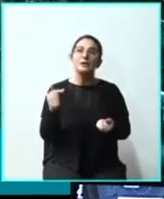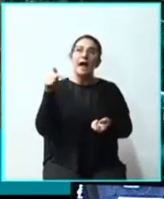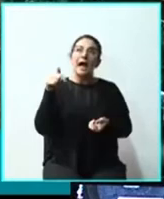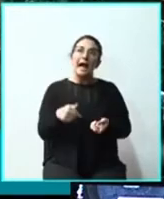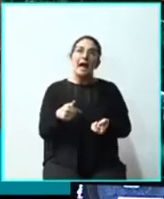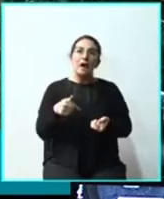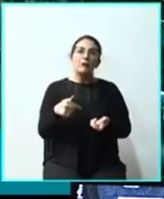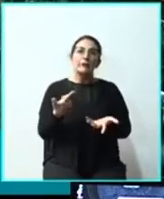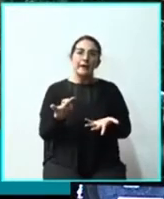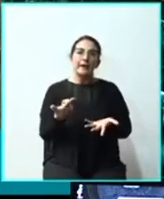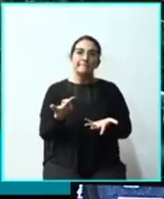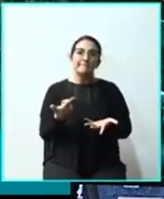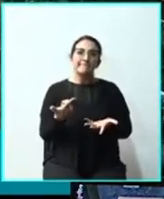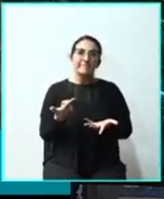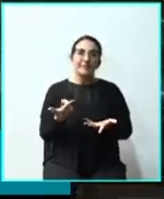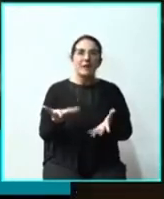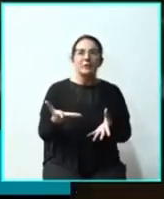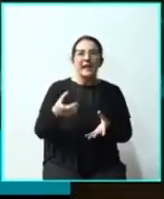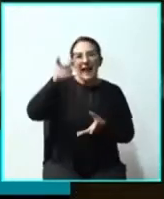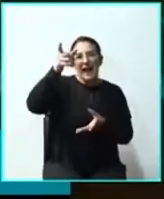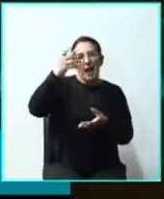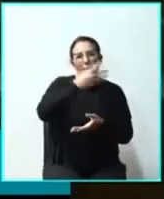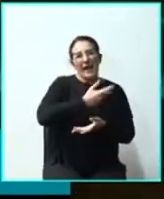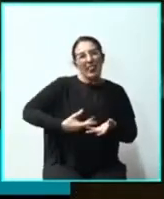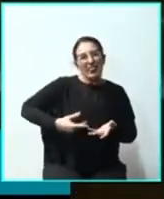de un fortalecimiento de un Estado policial.